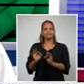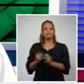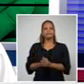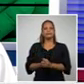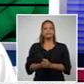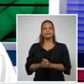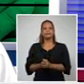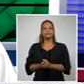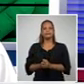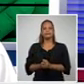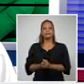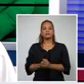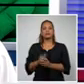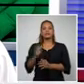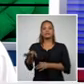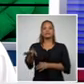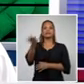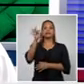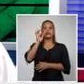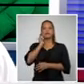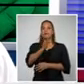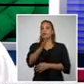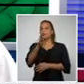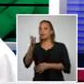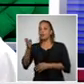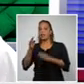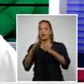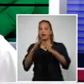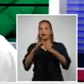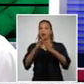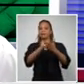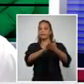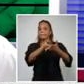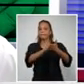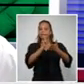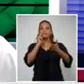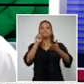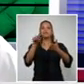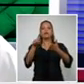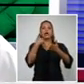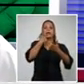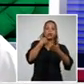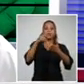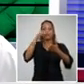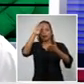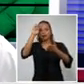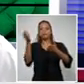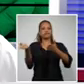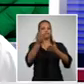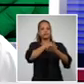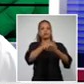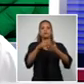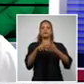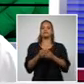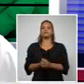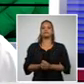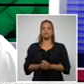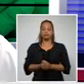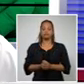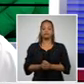la pesquisa, contacto de un caso positivo, en la pesquisa de su médico de familia, con tos, pérdida